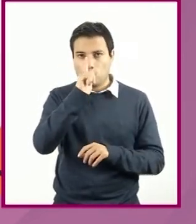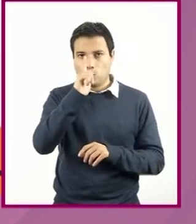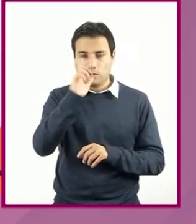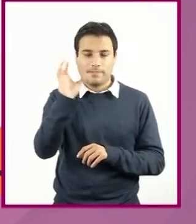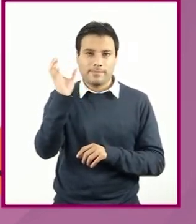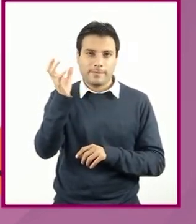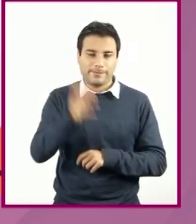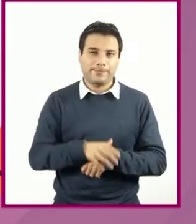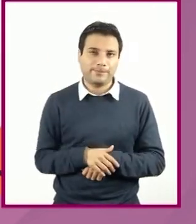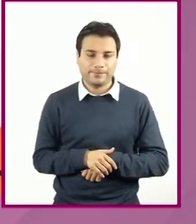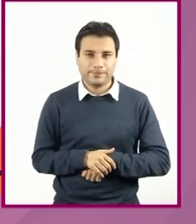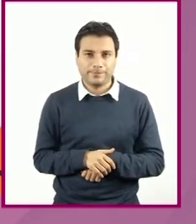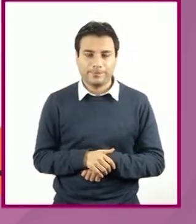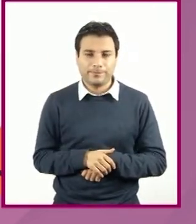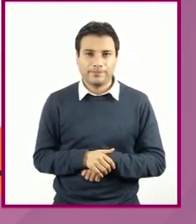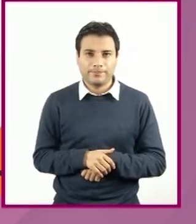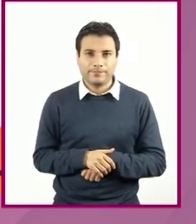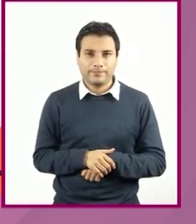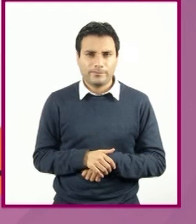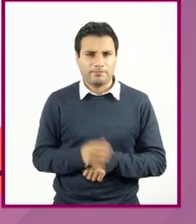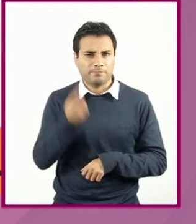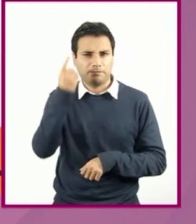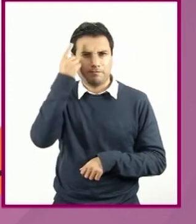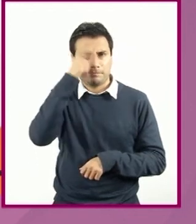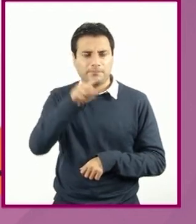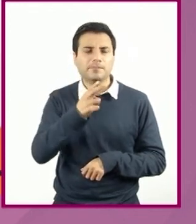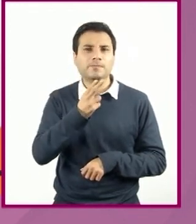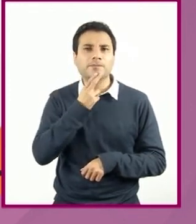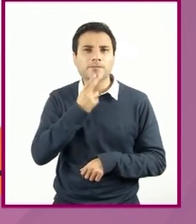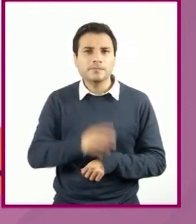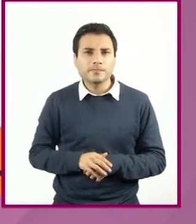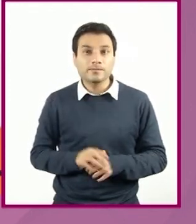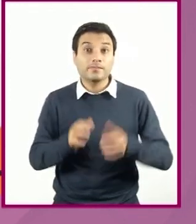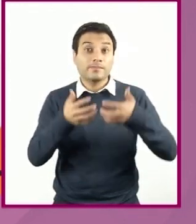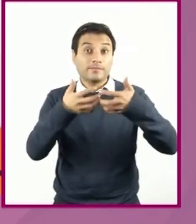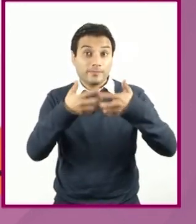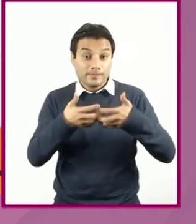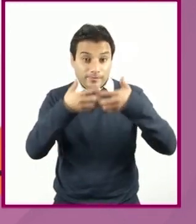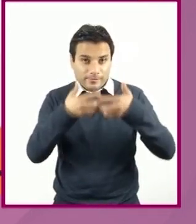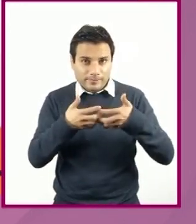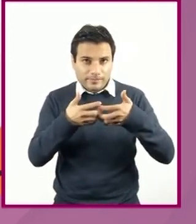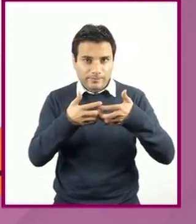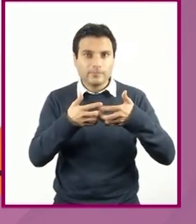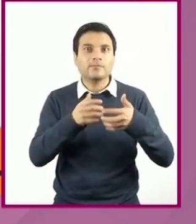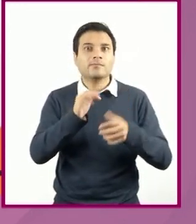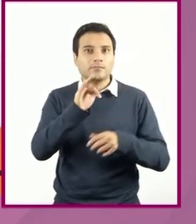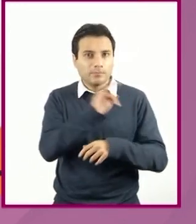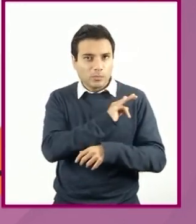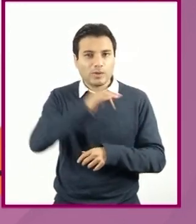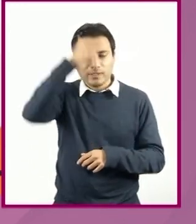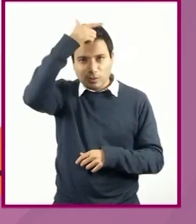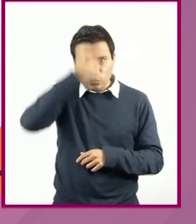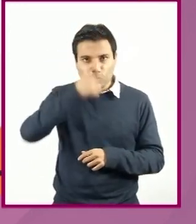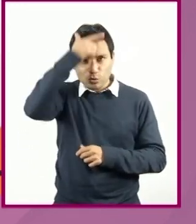el foco, lo que permitió que la industria pudiera trabajar aún sin gozar de la luz